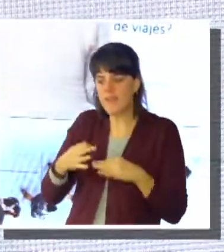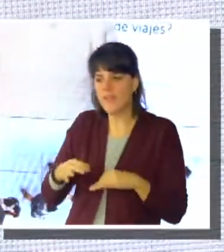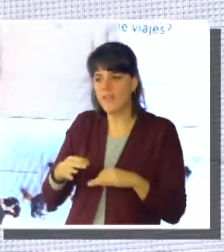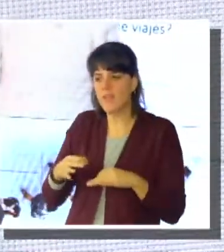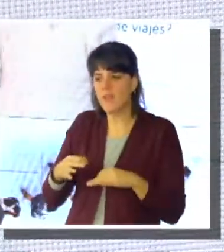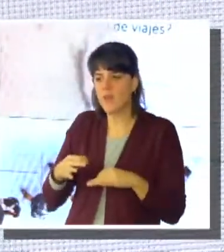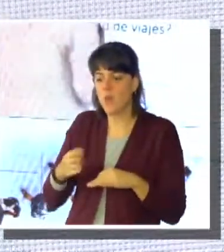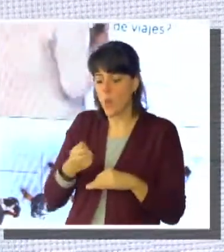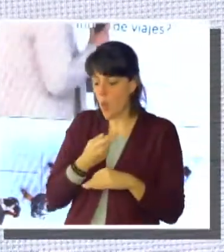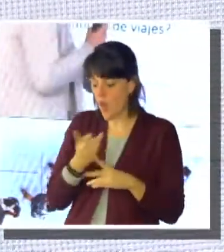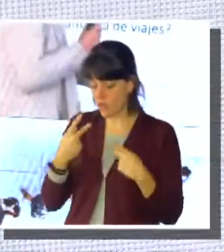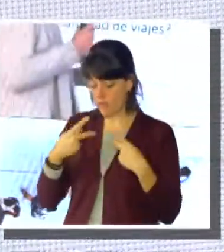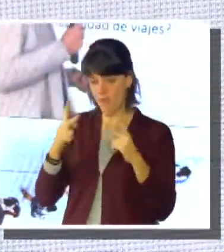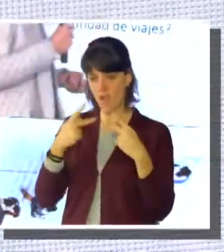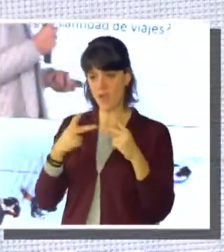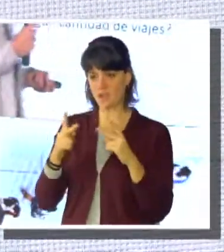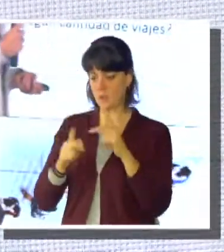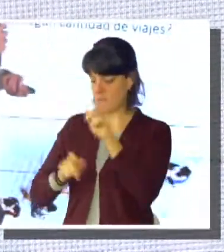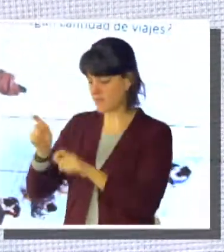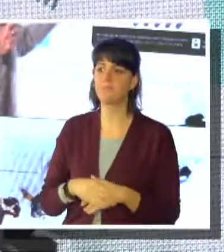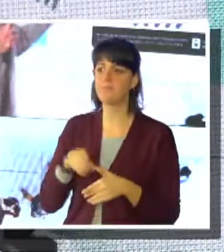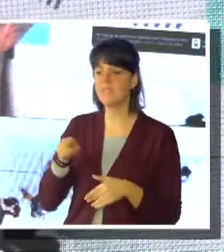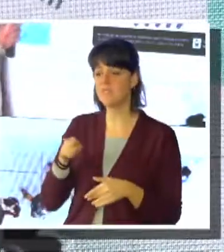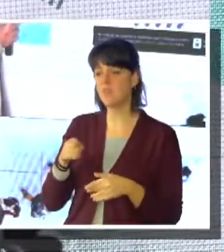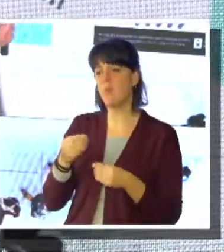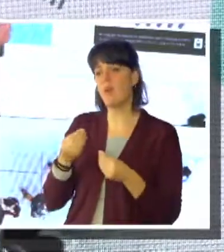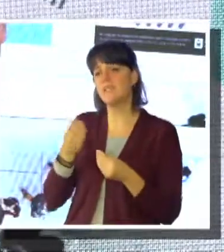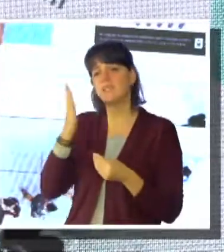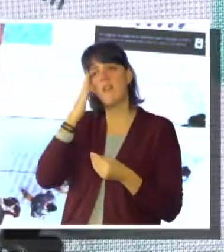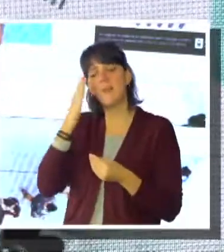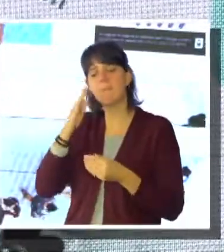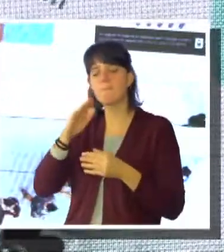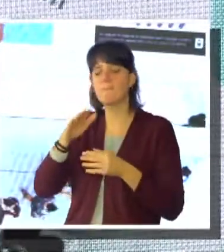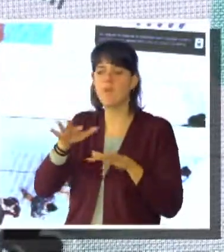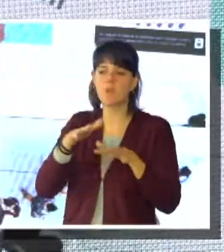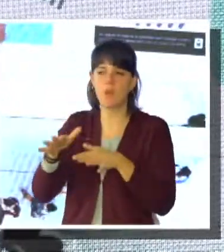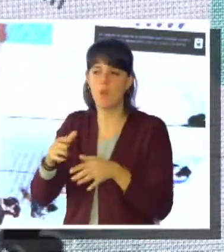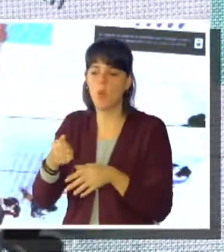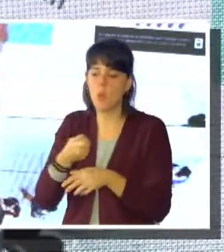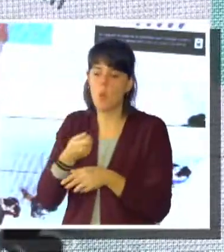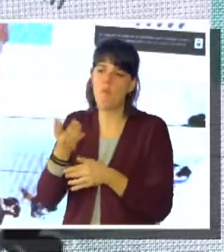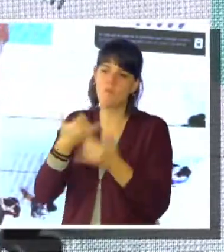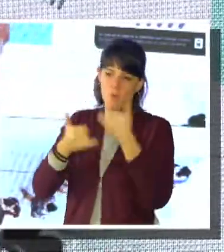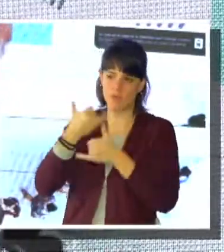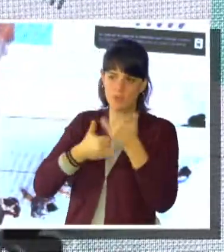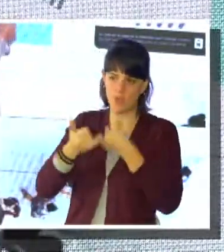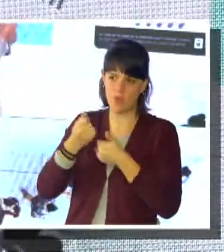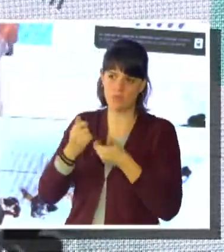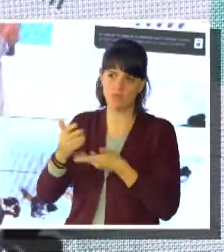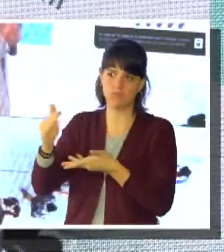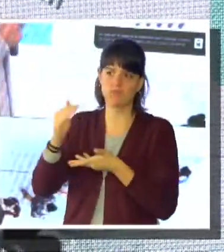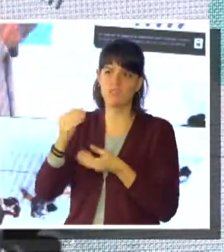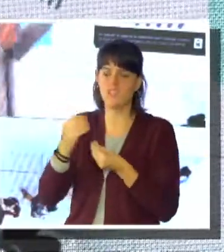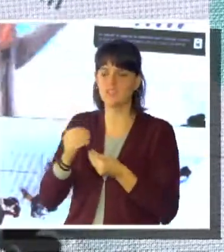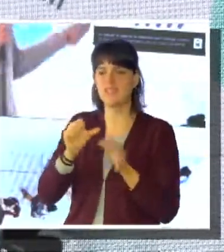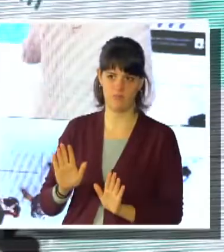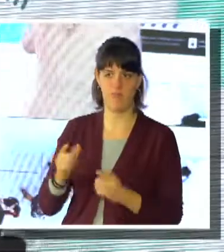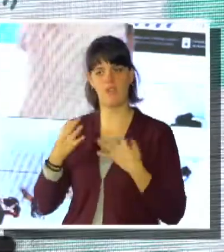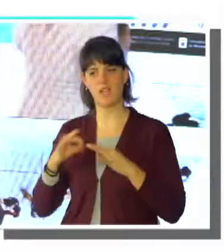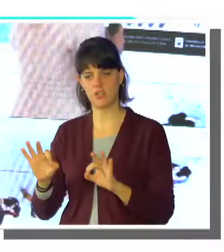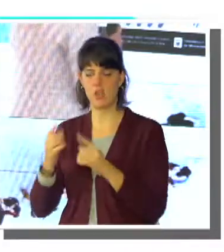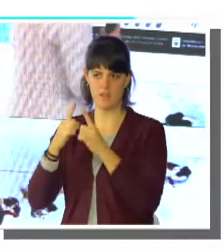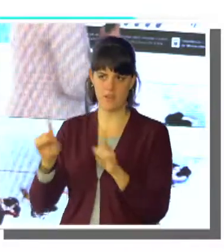caracterizar a los usuarios del sistema de transporte que utilizan la tarjeta STM en el mes según la cantidad de viajes